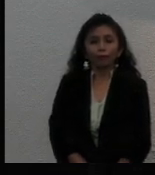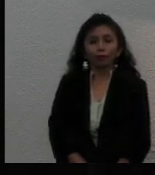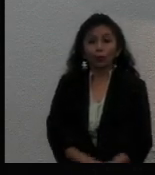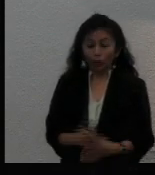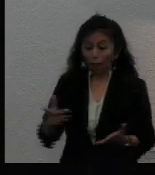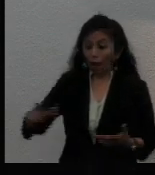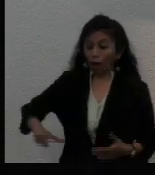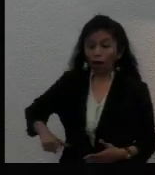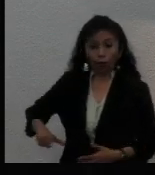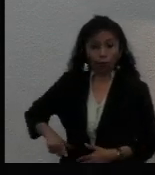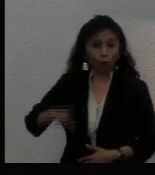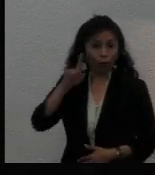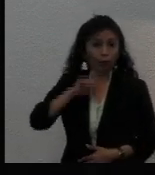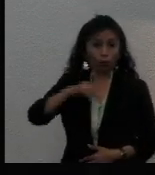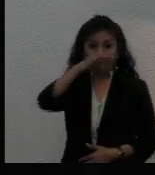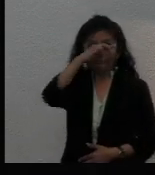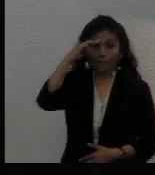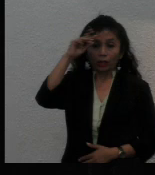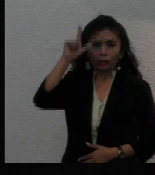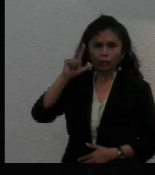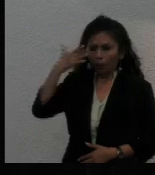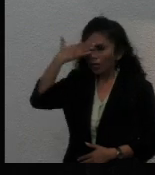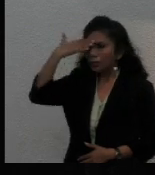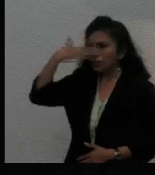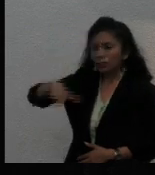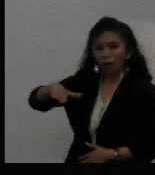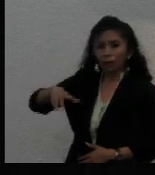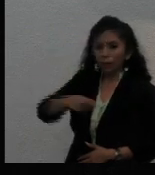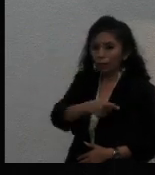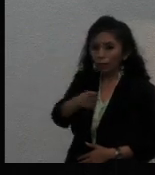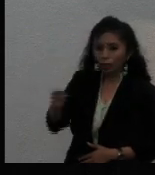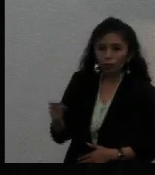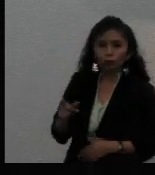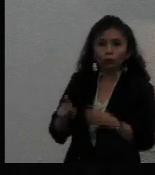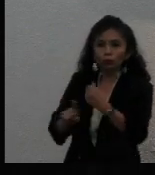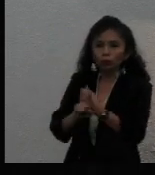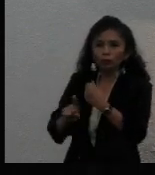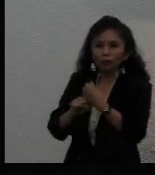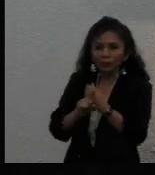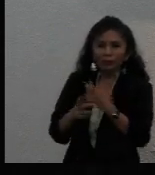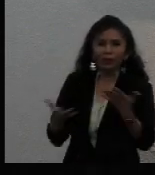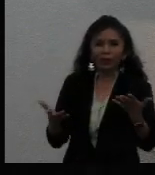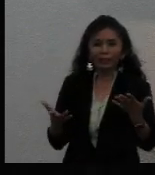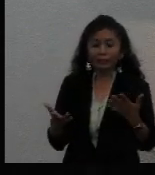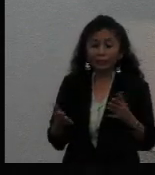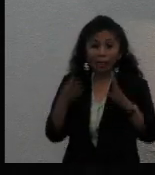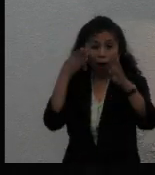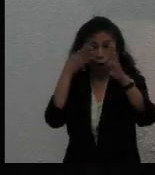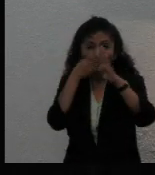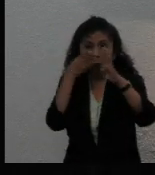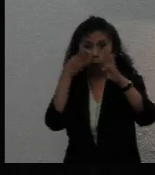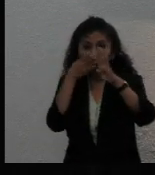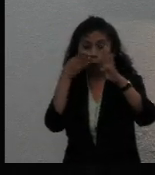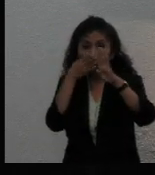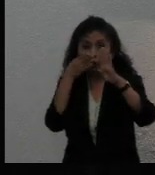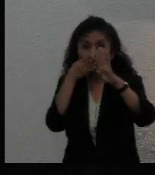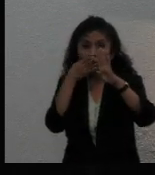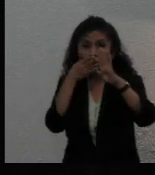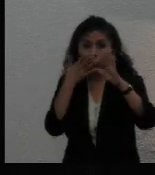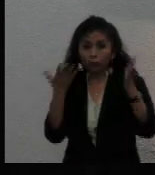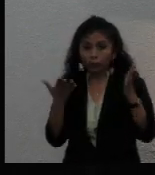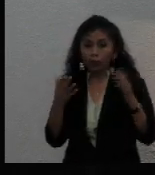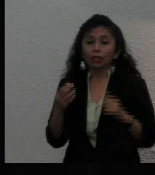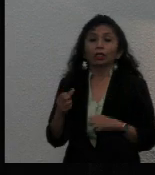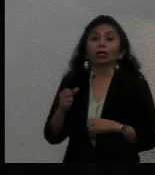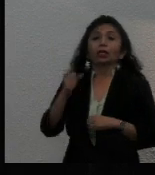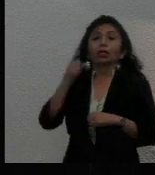La gobernadora Mara Lezama, consciente del flagelo que puede generar la inseguridad, ha priorizado el fortalecimiento de la